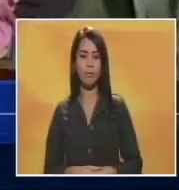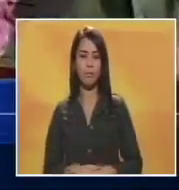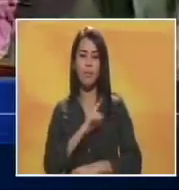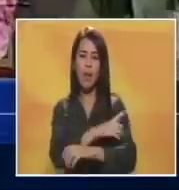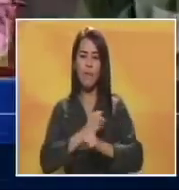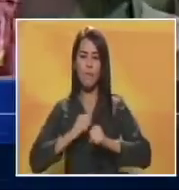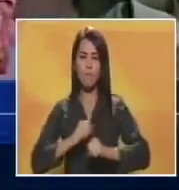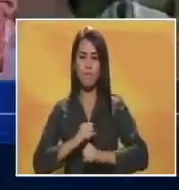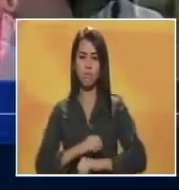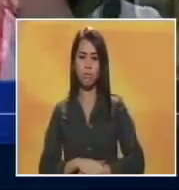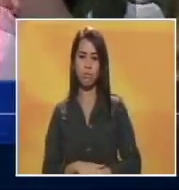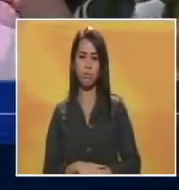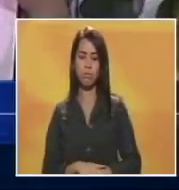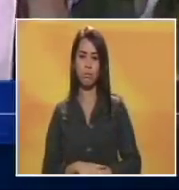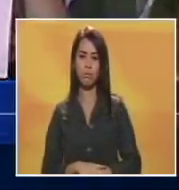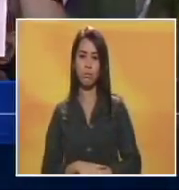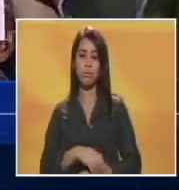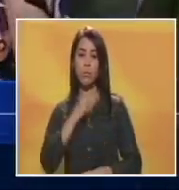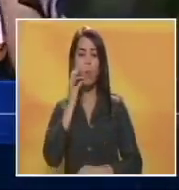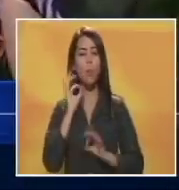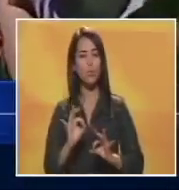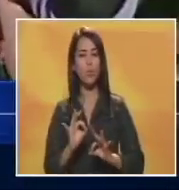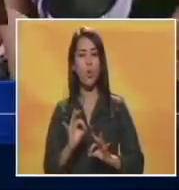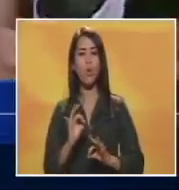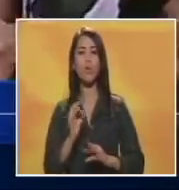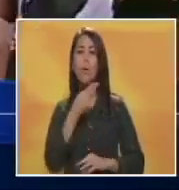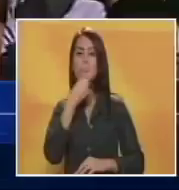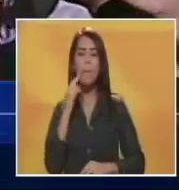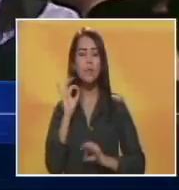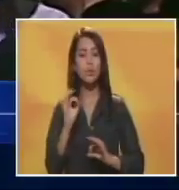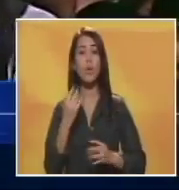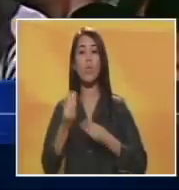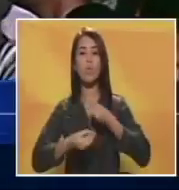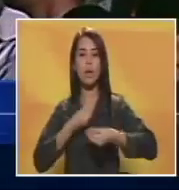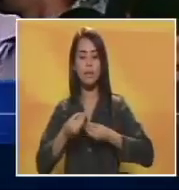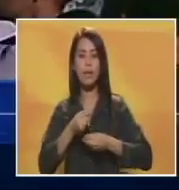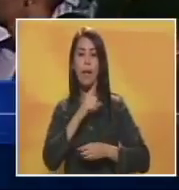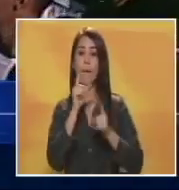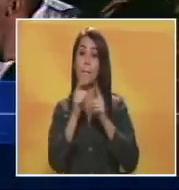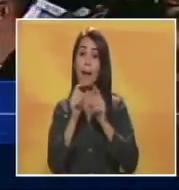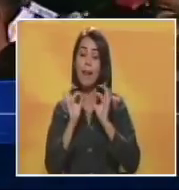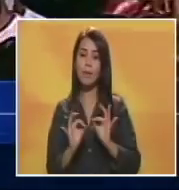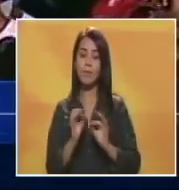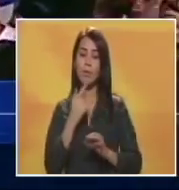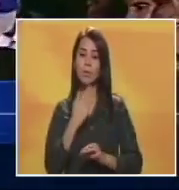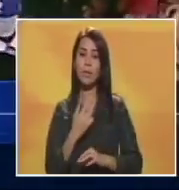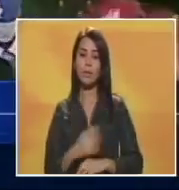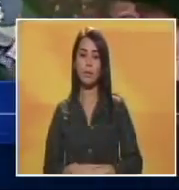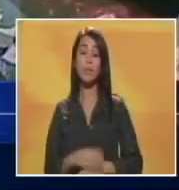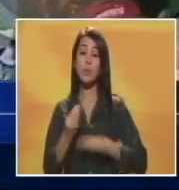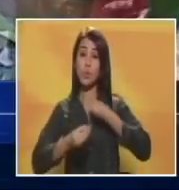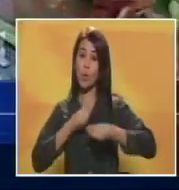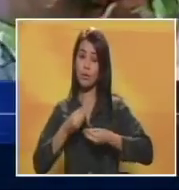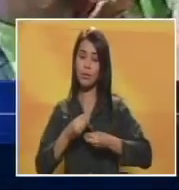de julio les cumplí con la Asamblea Nacional Constituyente y traje la paz y vencimos las